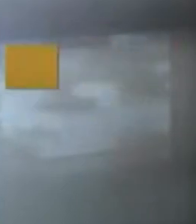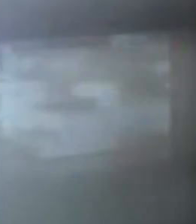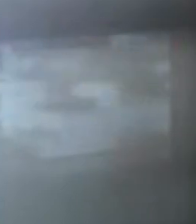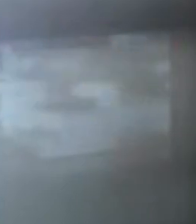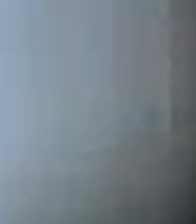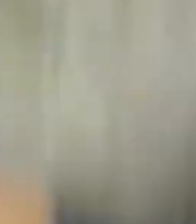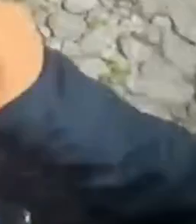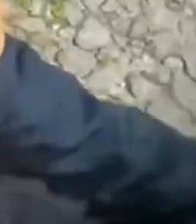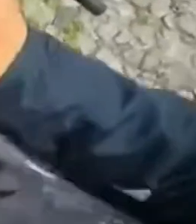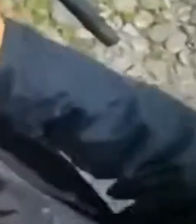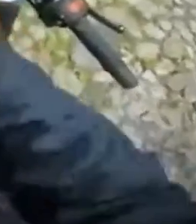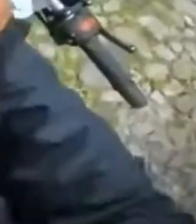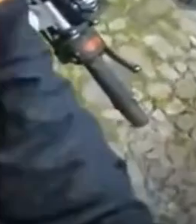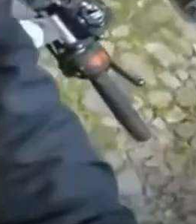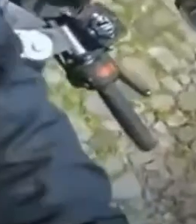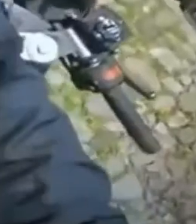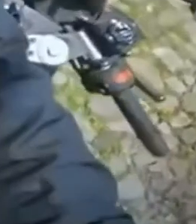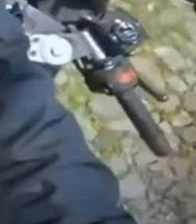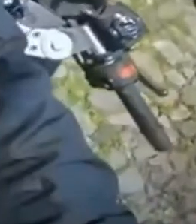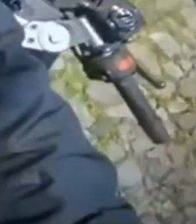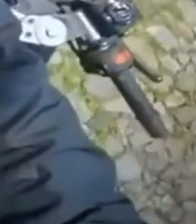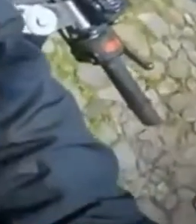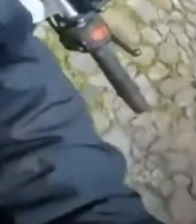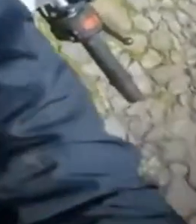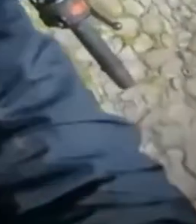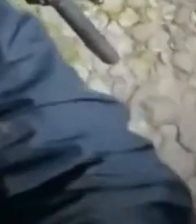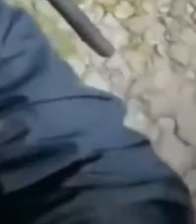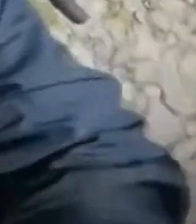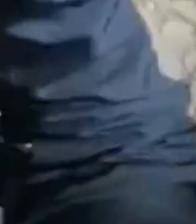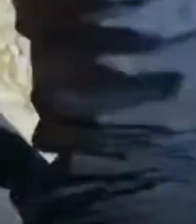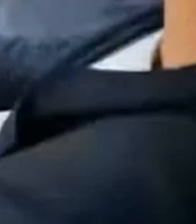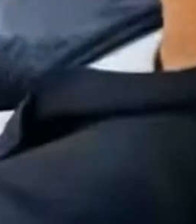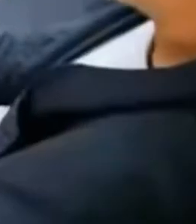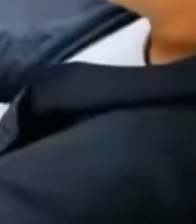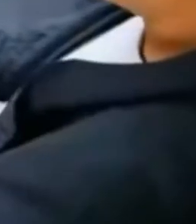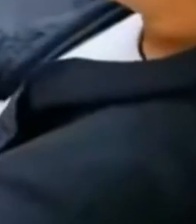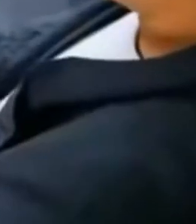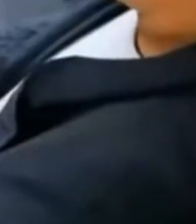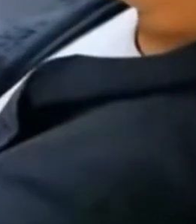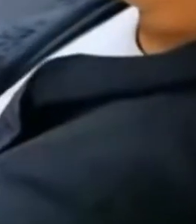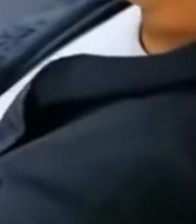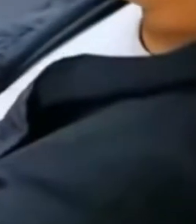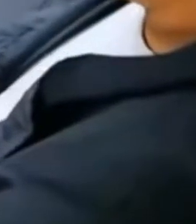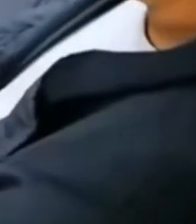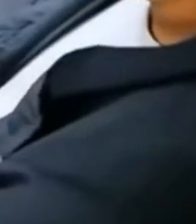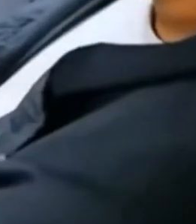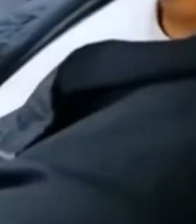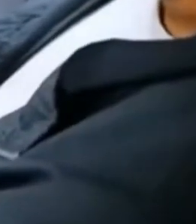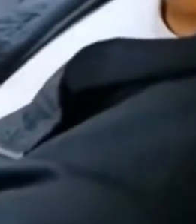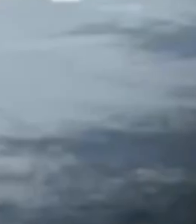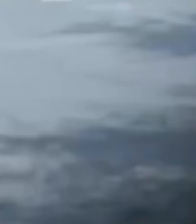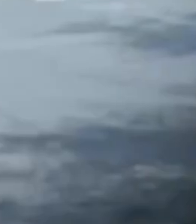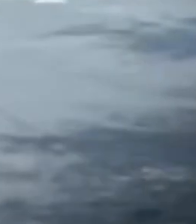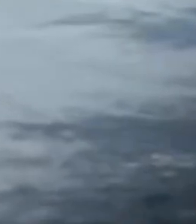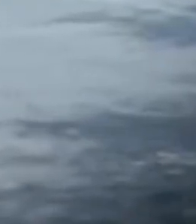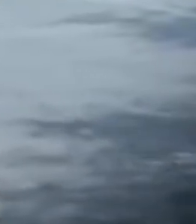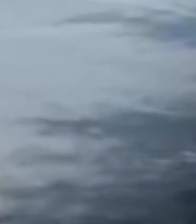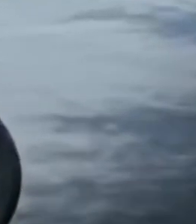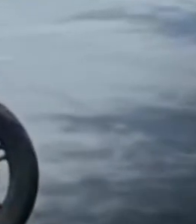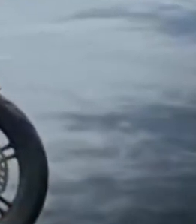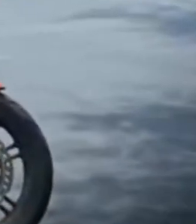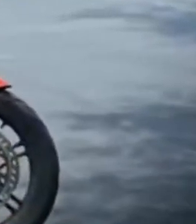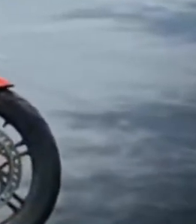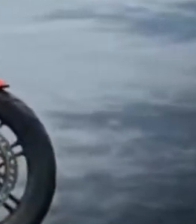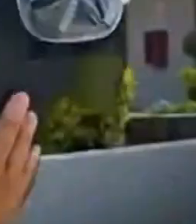conectar. Pensaba que sí me convendría en parte a mí por el seguro social,